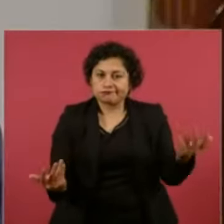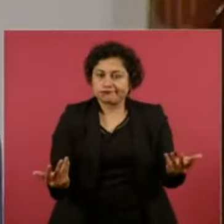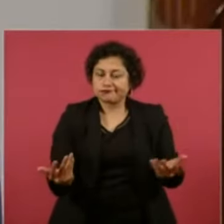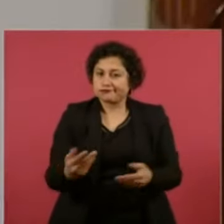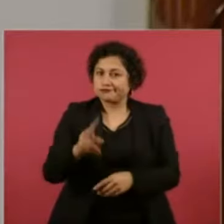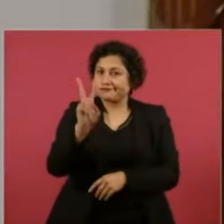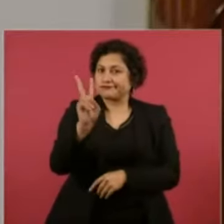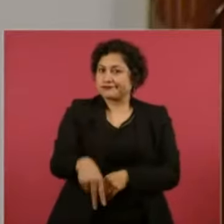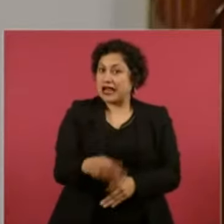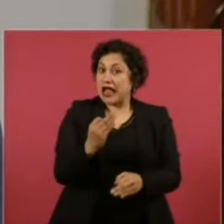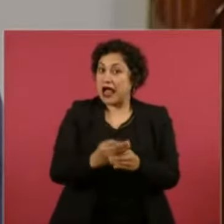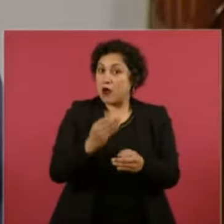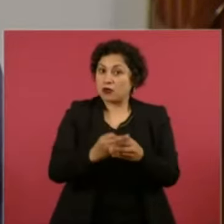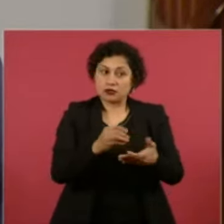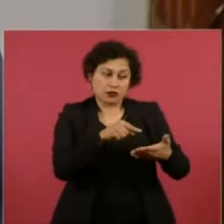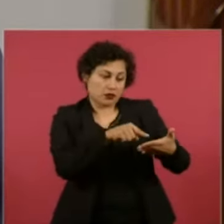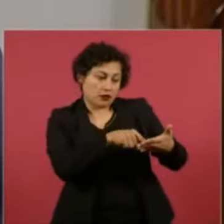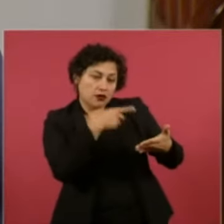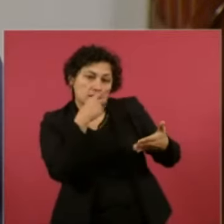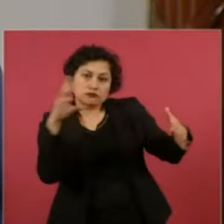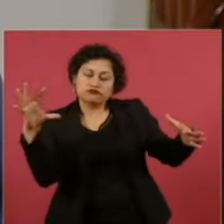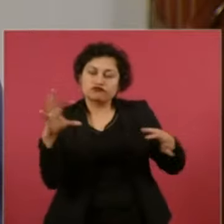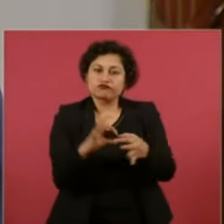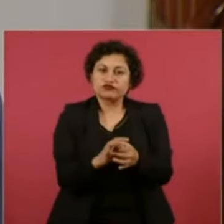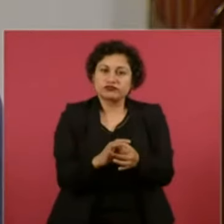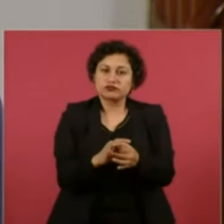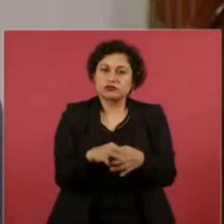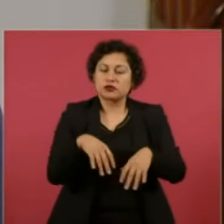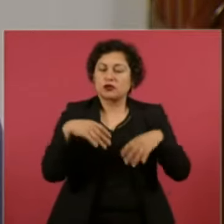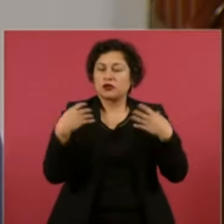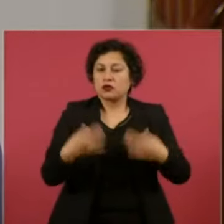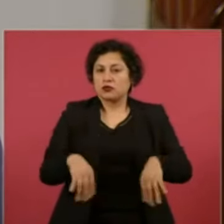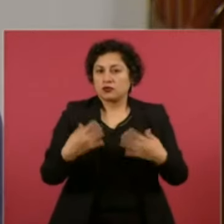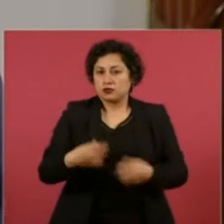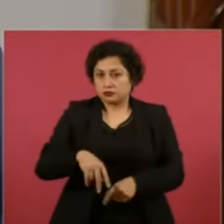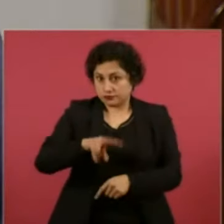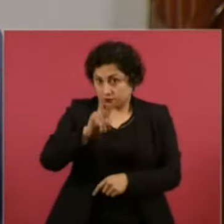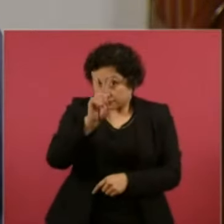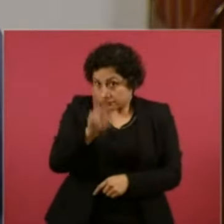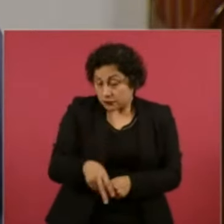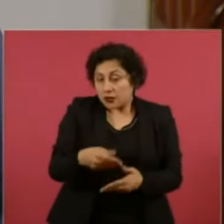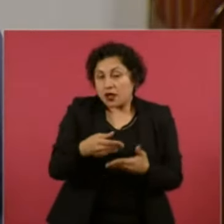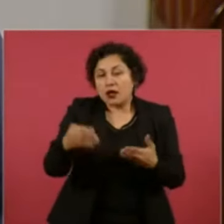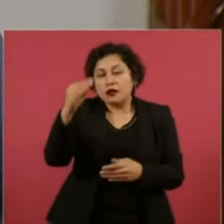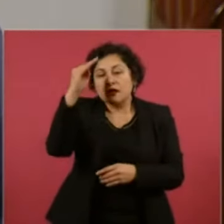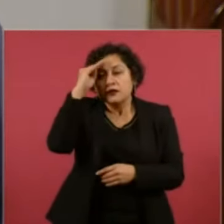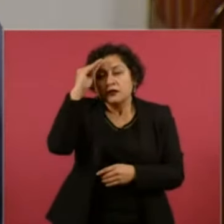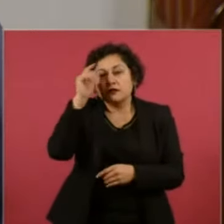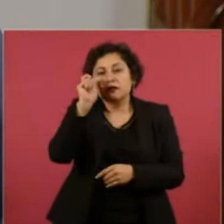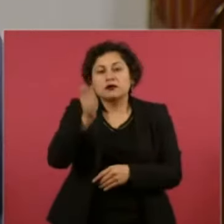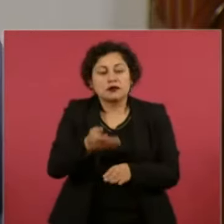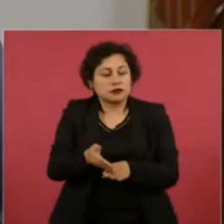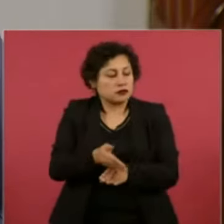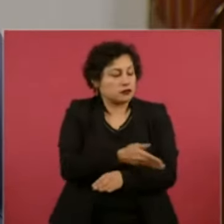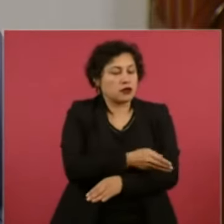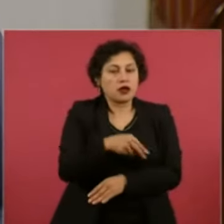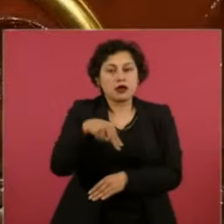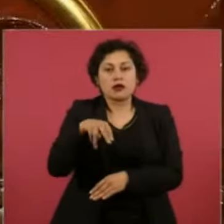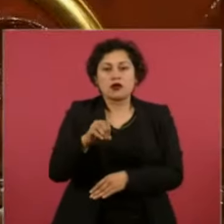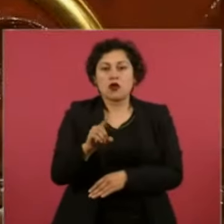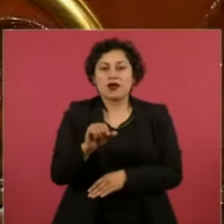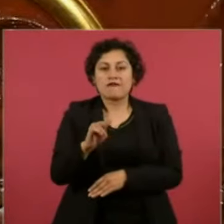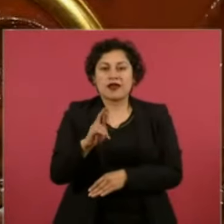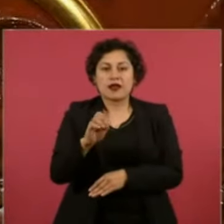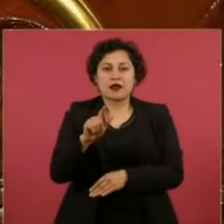con tensión hídrica o con estrés hídrico. Esa es una batalla que el presidente libró y ganó, por